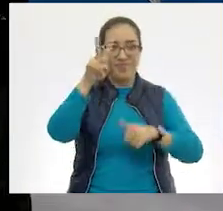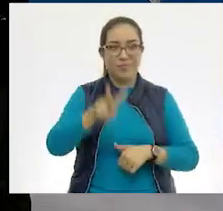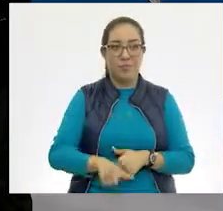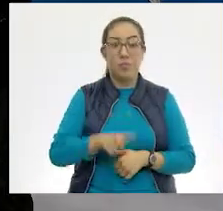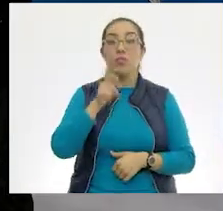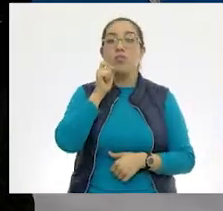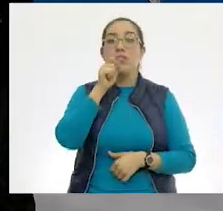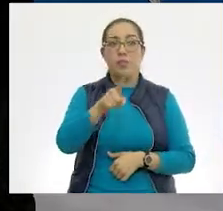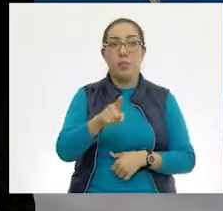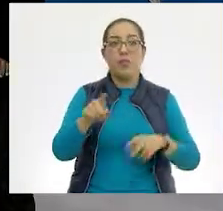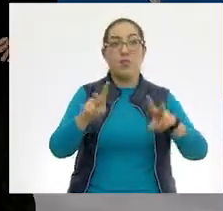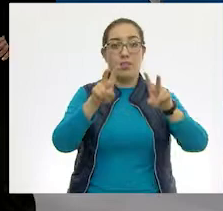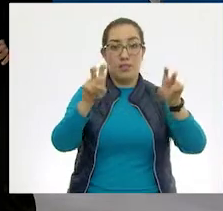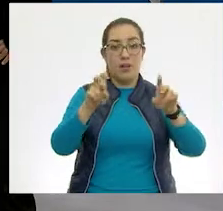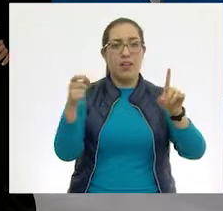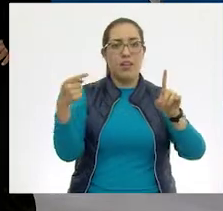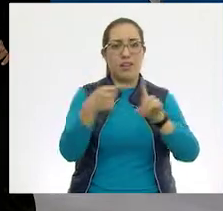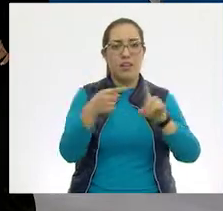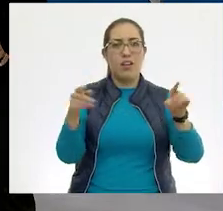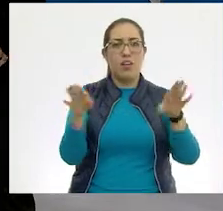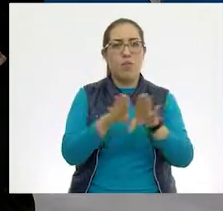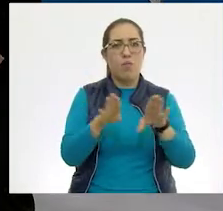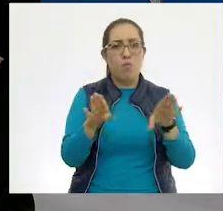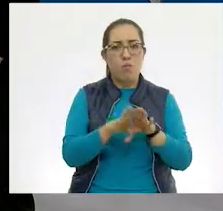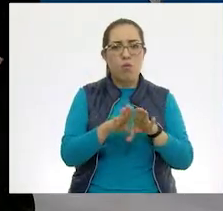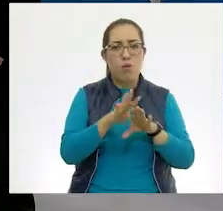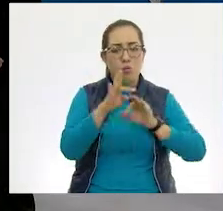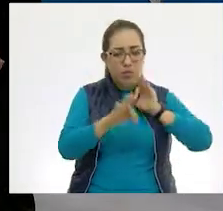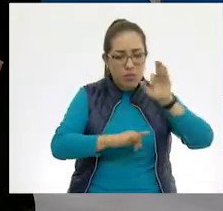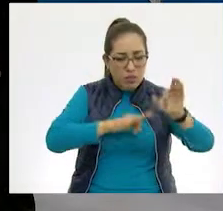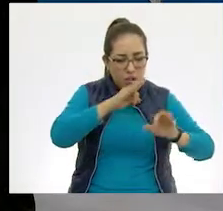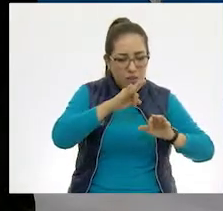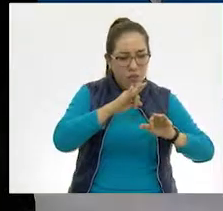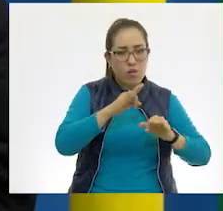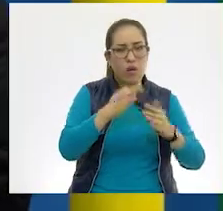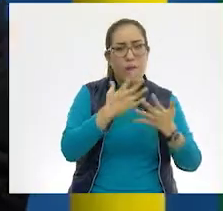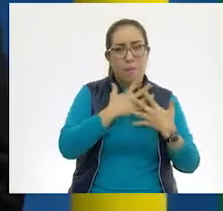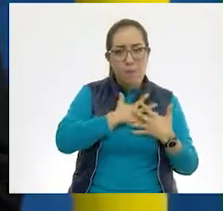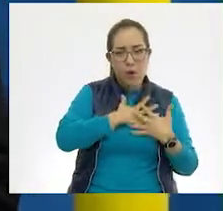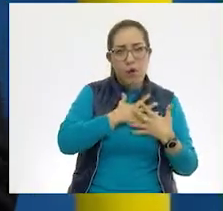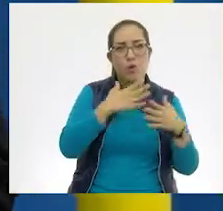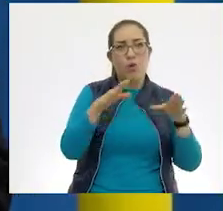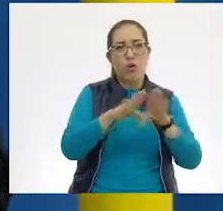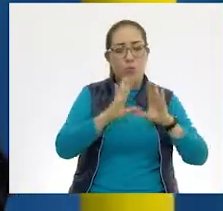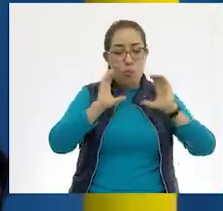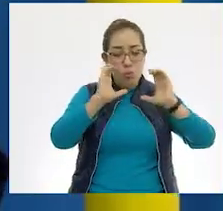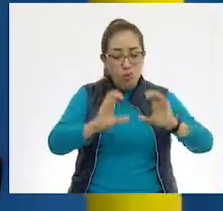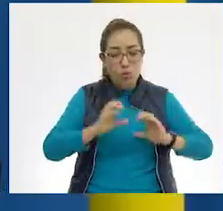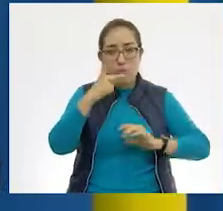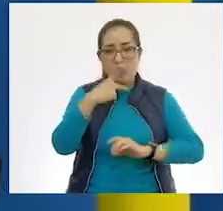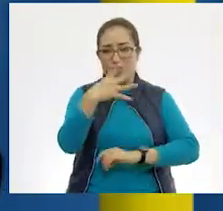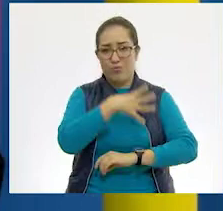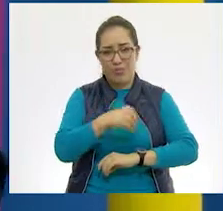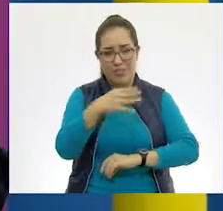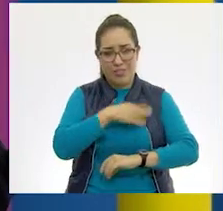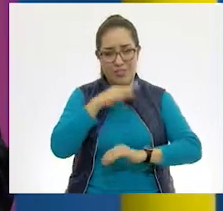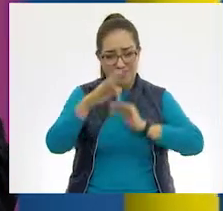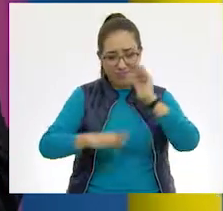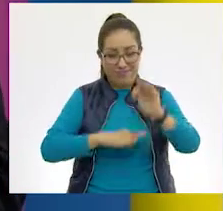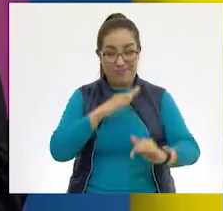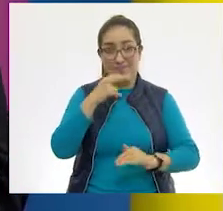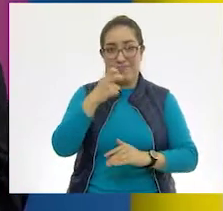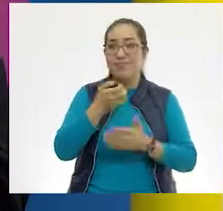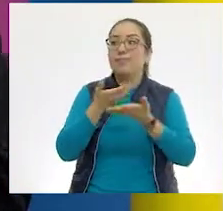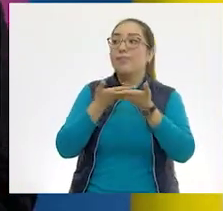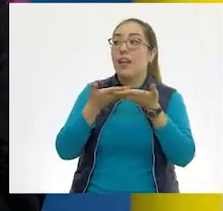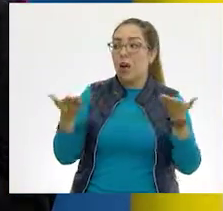También vimos un poco del cortejo y del cuidado de las crías. ¡Qué ¿no? bien! Ahora me gustaría que me ayudaras a